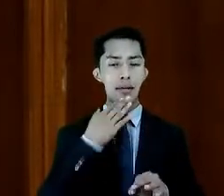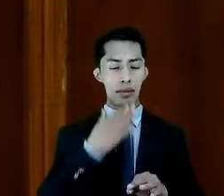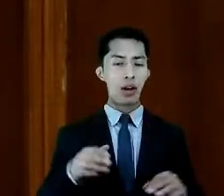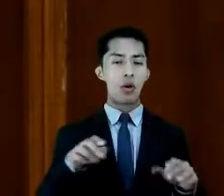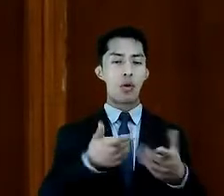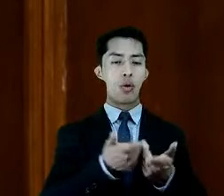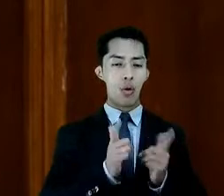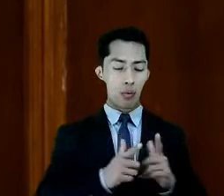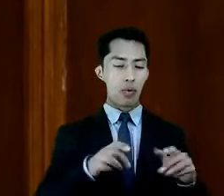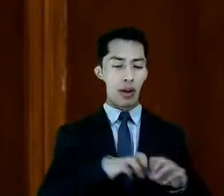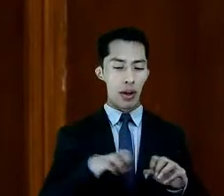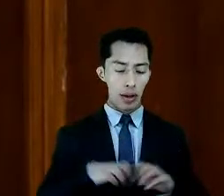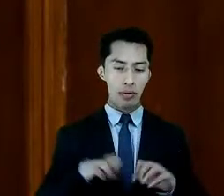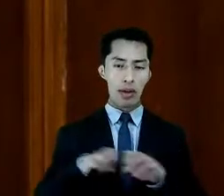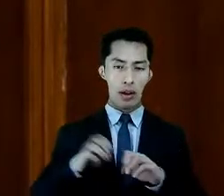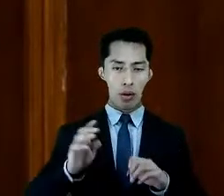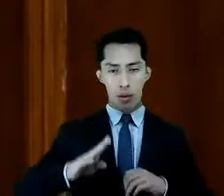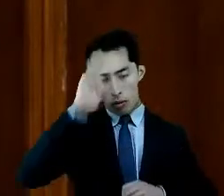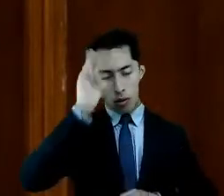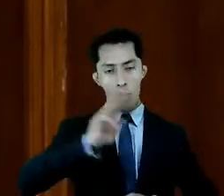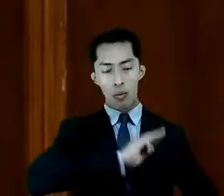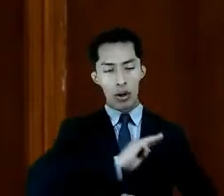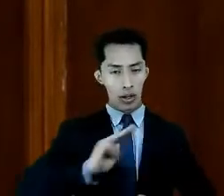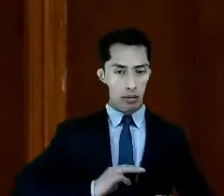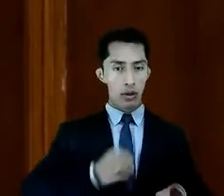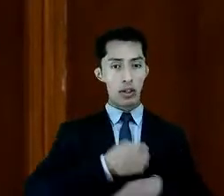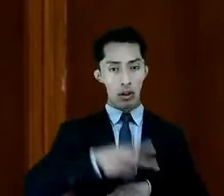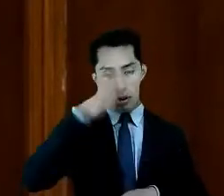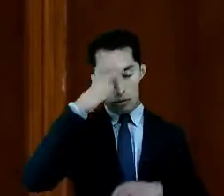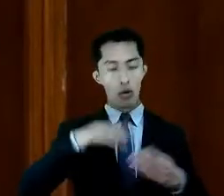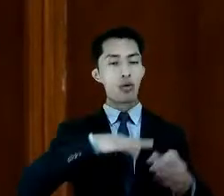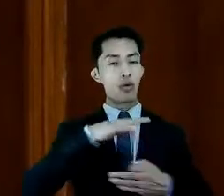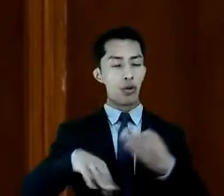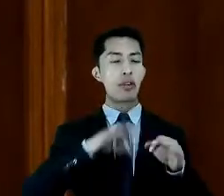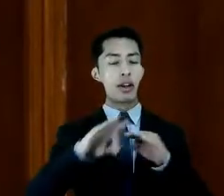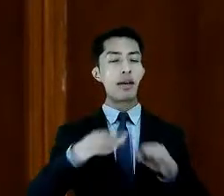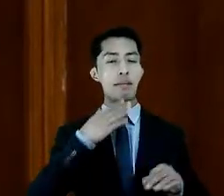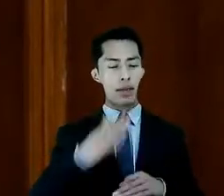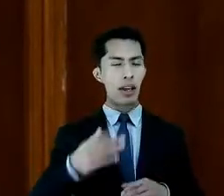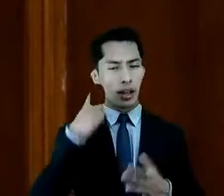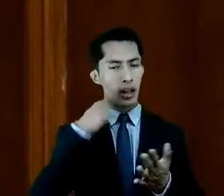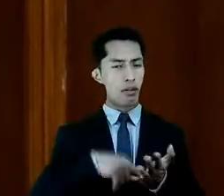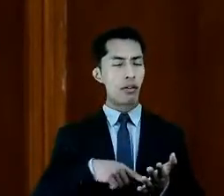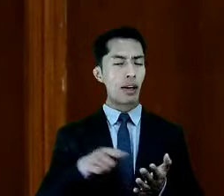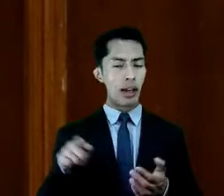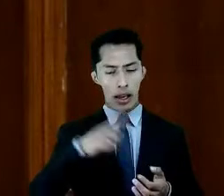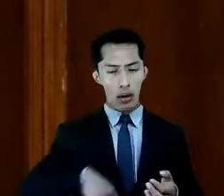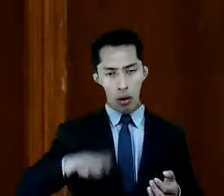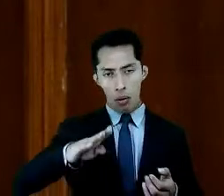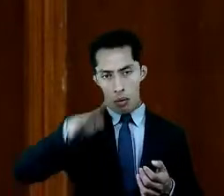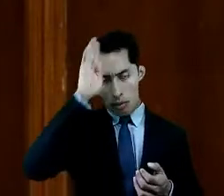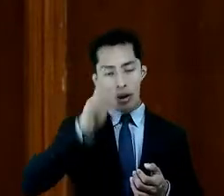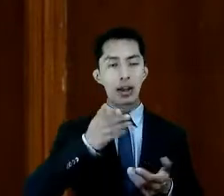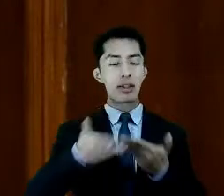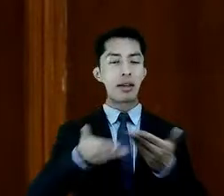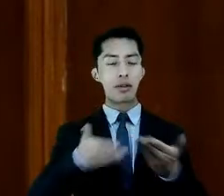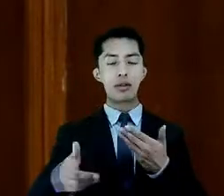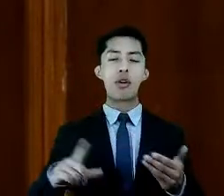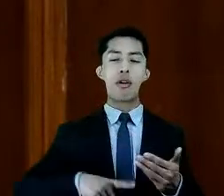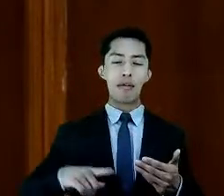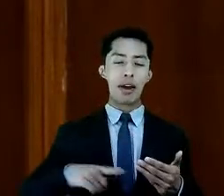de bomberos de los municipios del Estado de México, considerándolos como un servicio